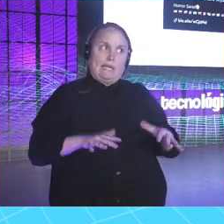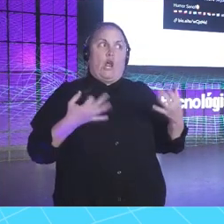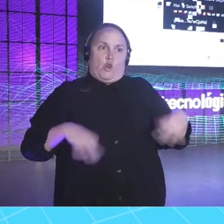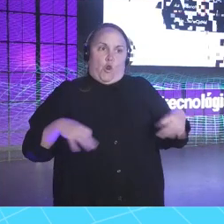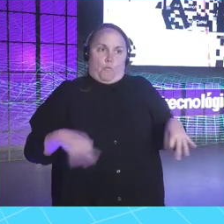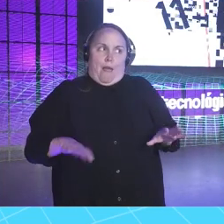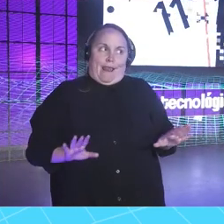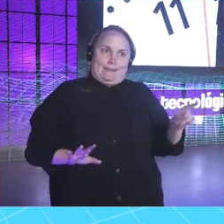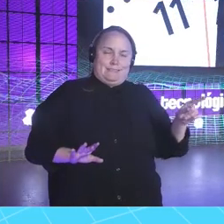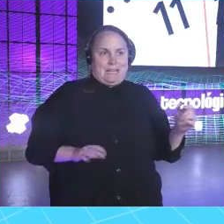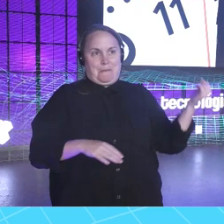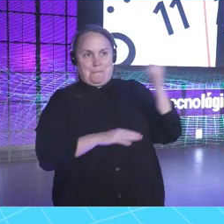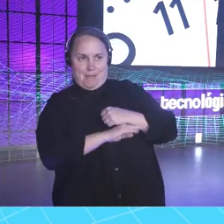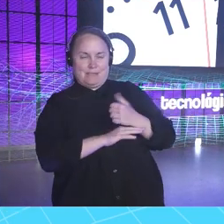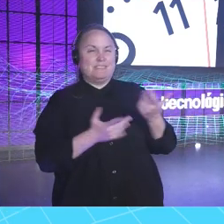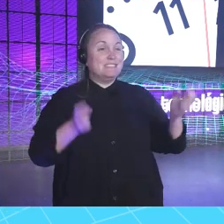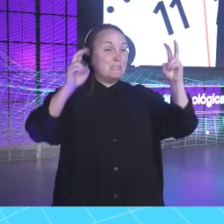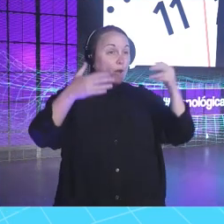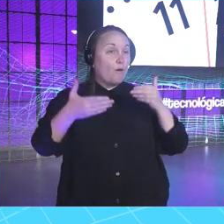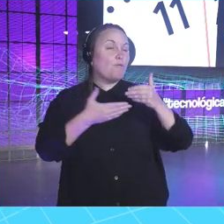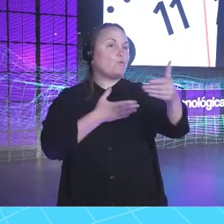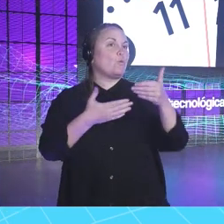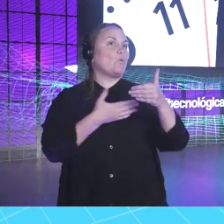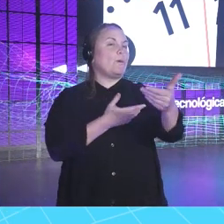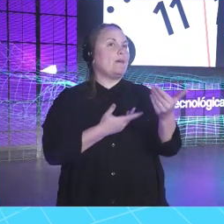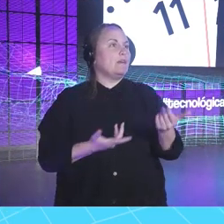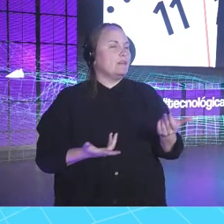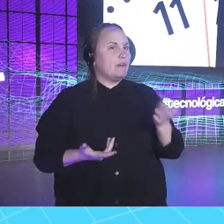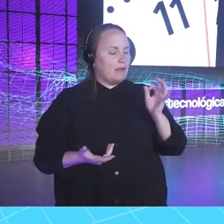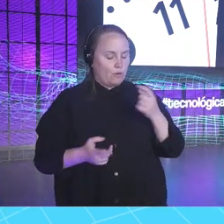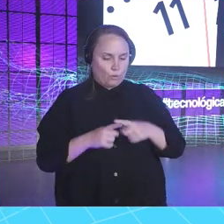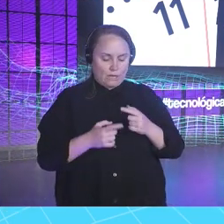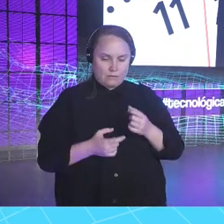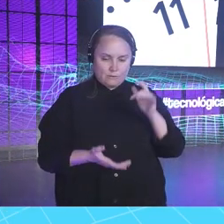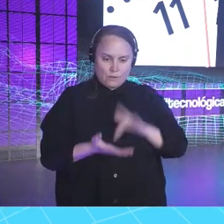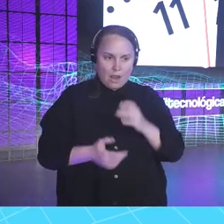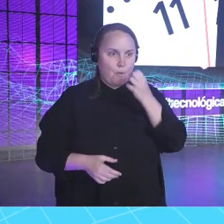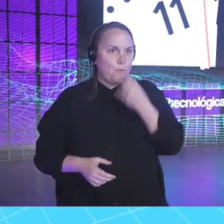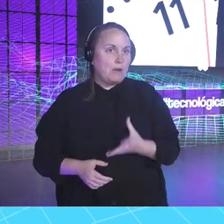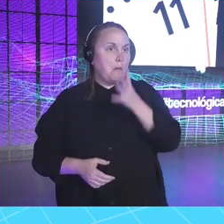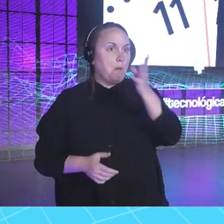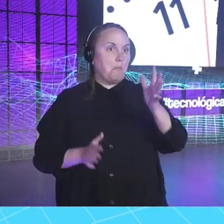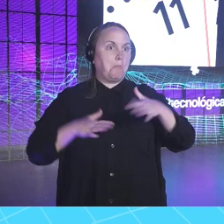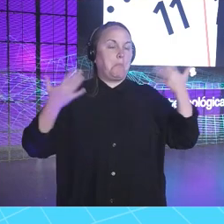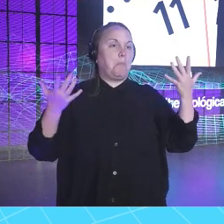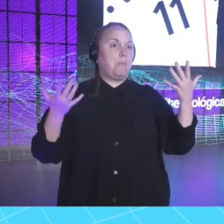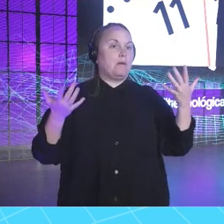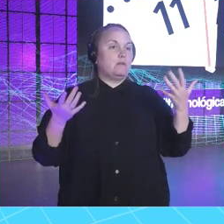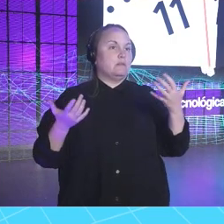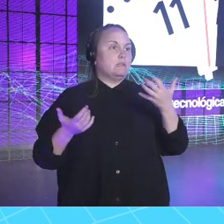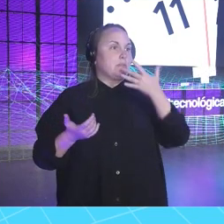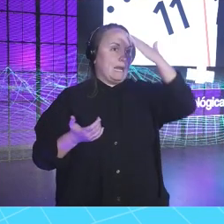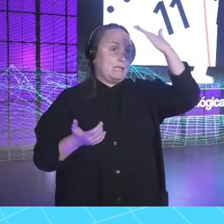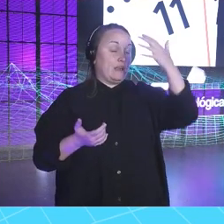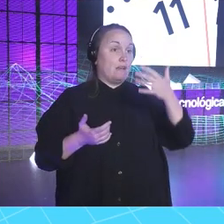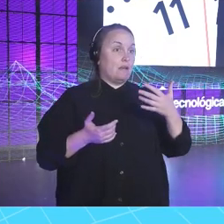en este tema y al hablar de futuro me di cuenta de que las cosas que nos pasan buenas nos pasan por cosas que no habíamos previsto es decir si no llegamos a